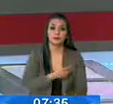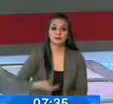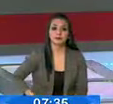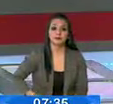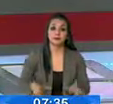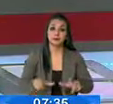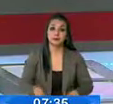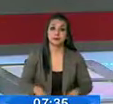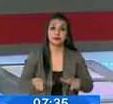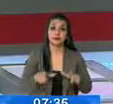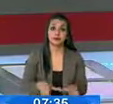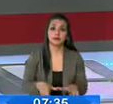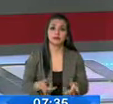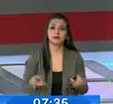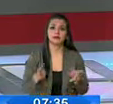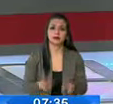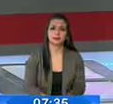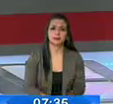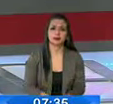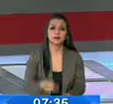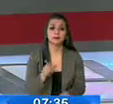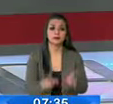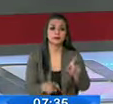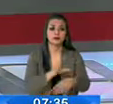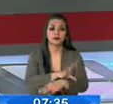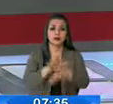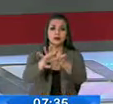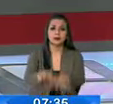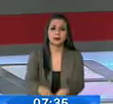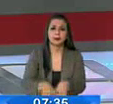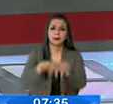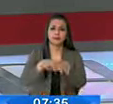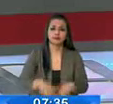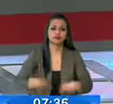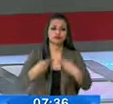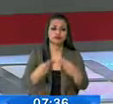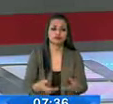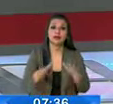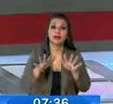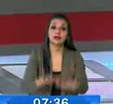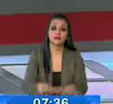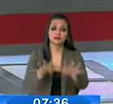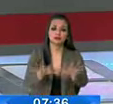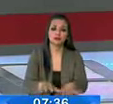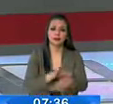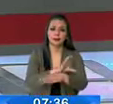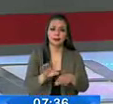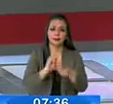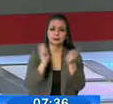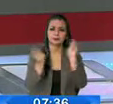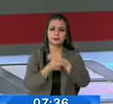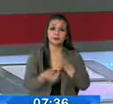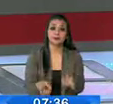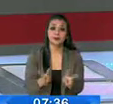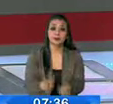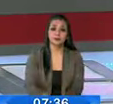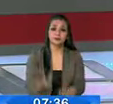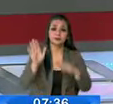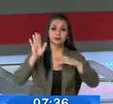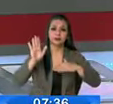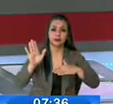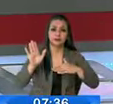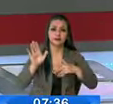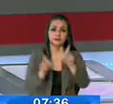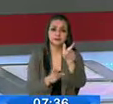Moreno, realizó nuevas entregas para los agricultores. Esto es parte de la gran minga agropecuaria. Además, realizó varios ofrecimientos a